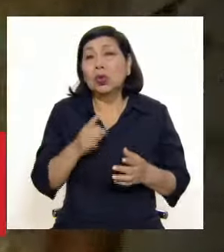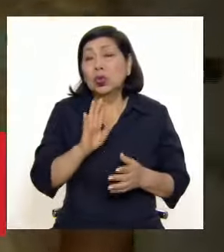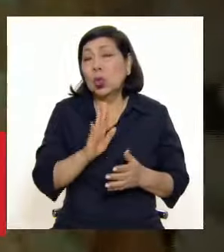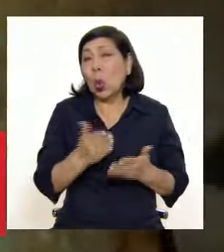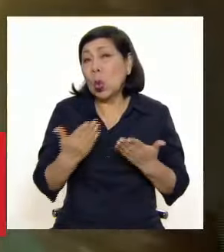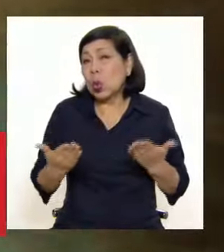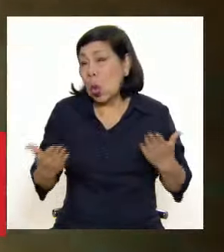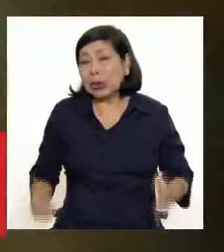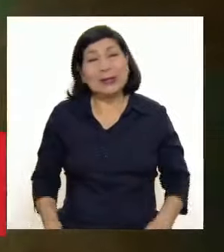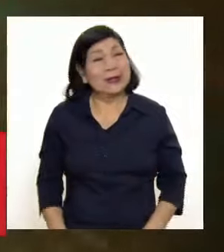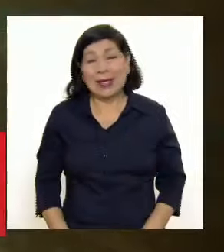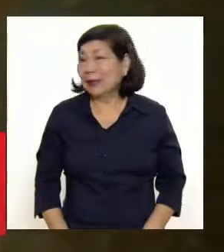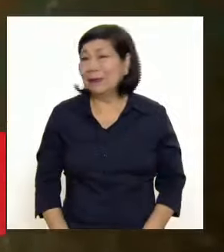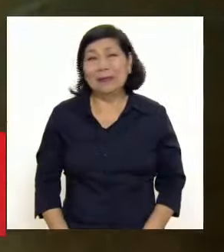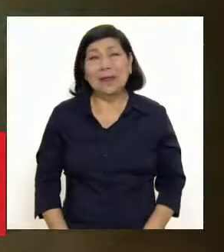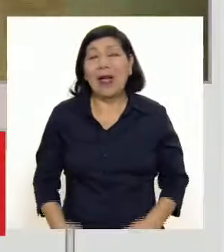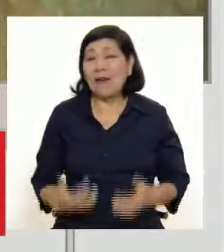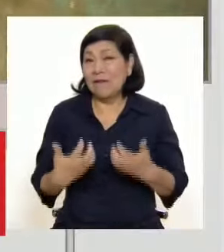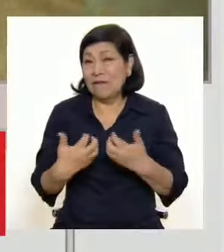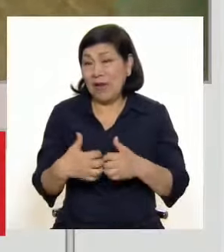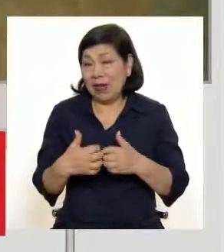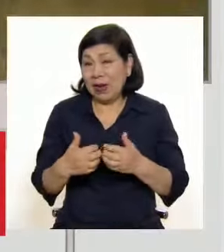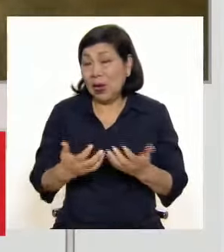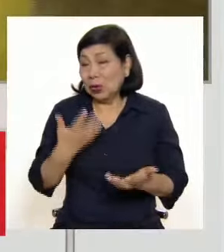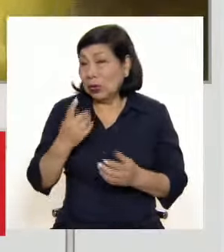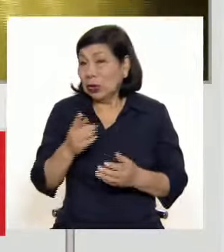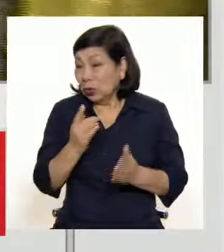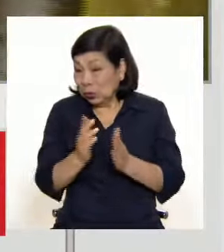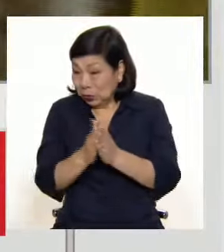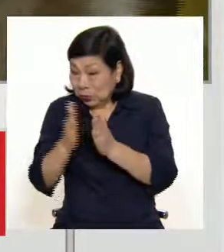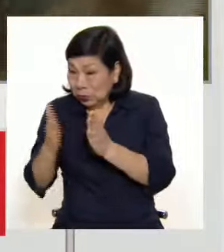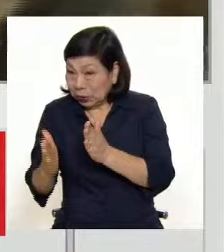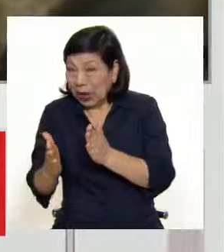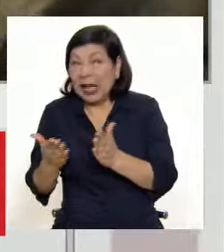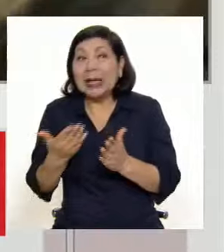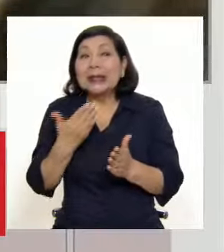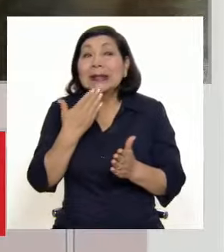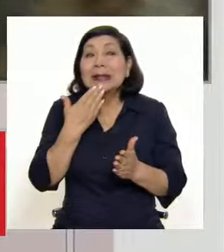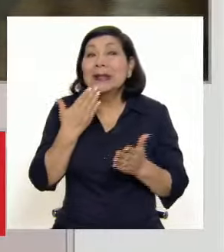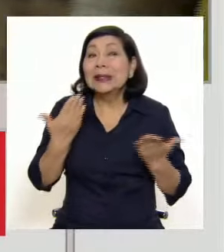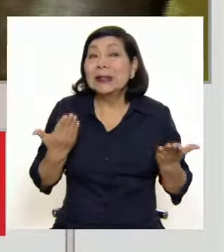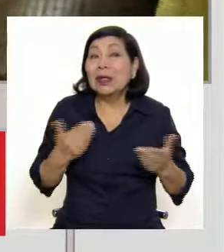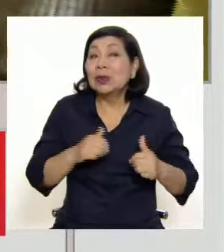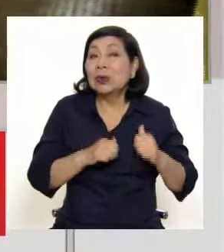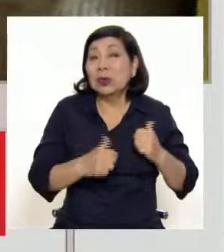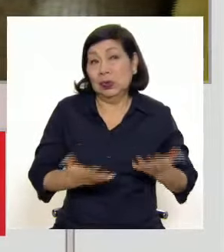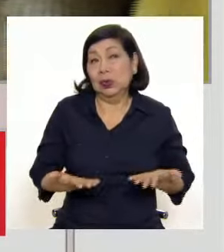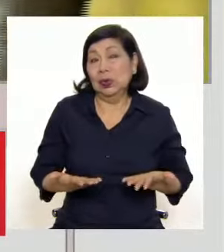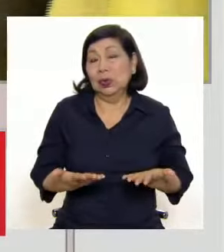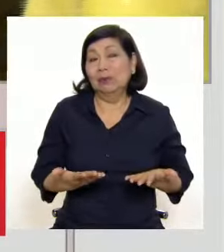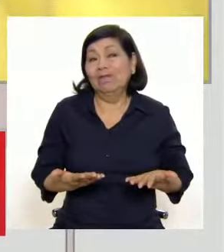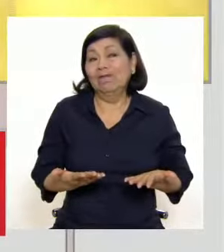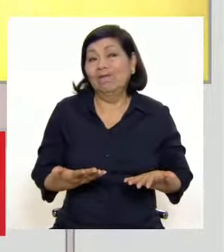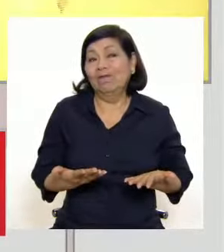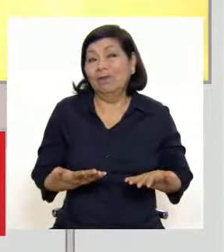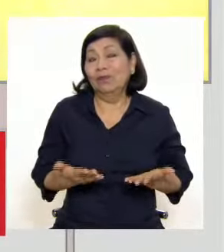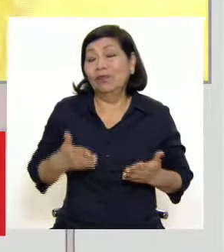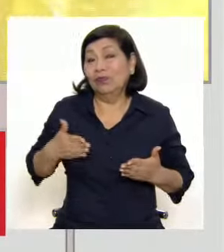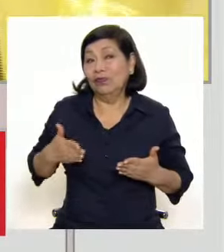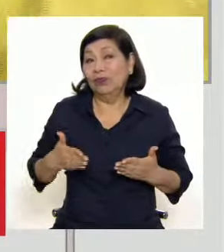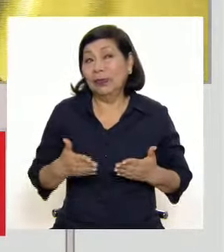no solamente se trataba de la fábrica que se incendió, sino de lo que resultó afectado por